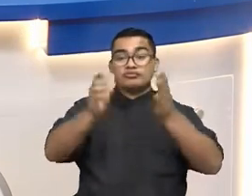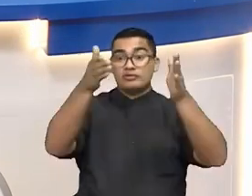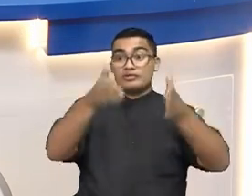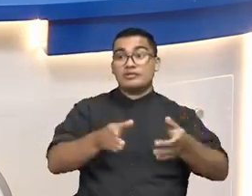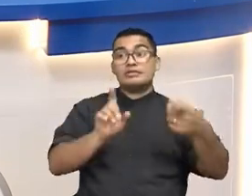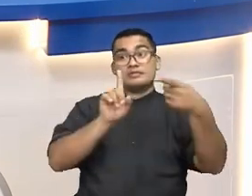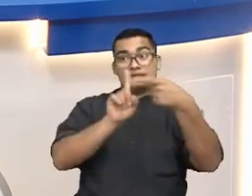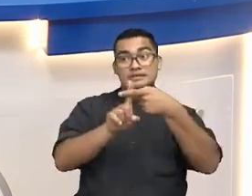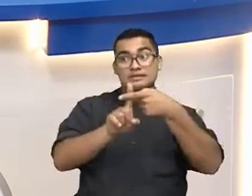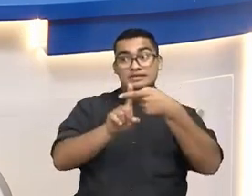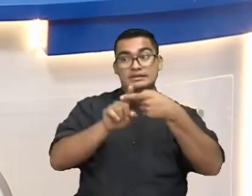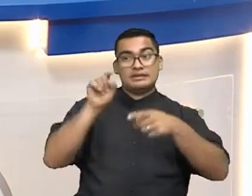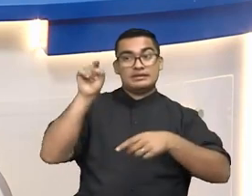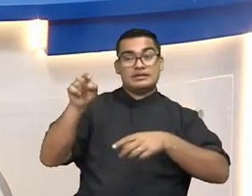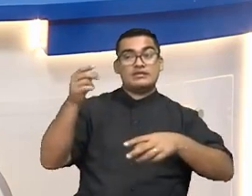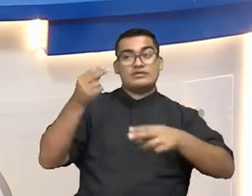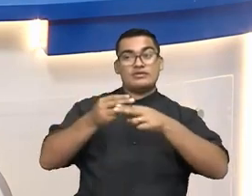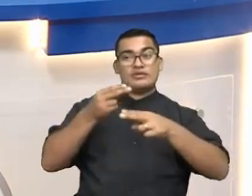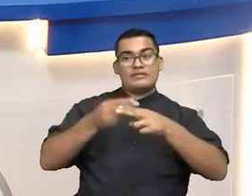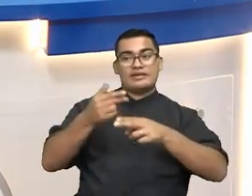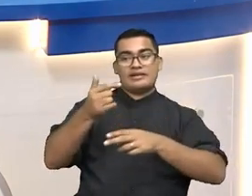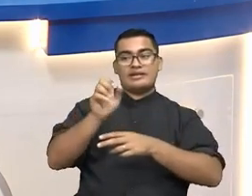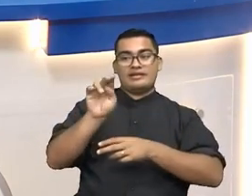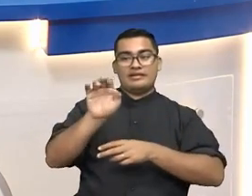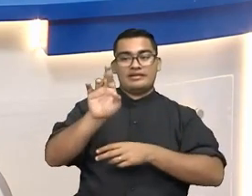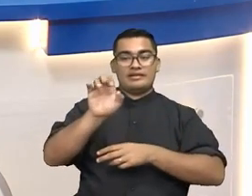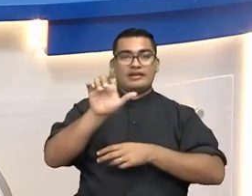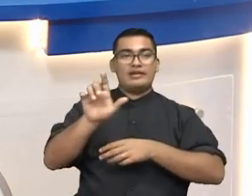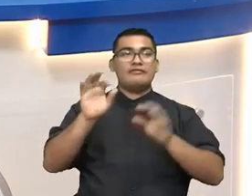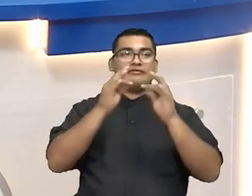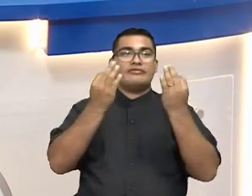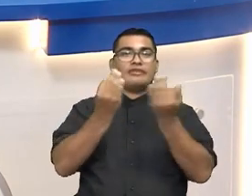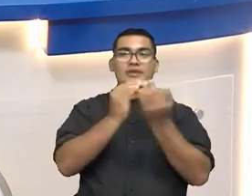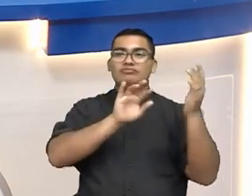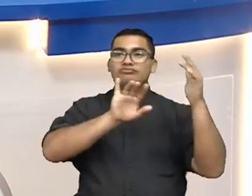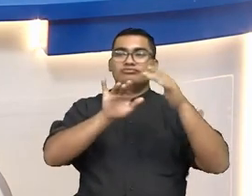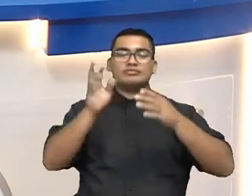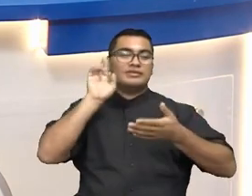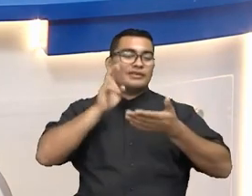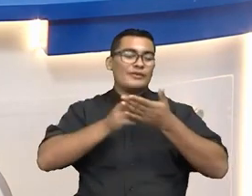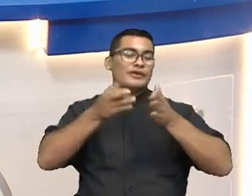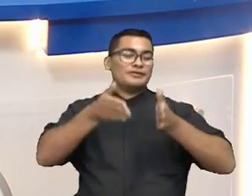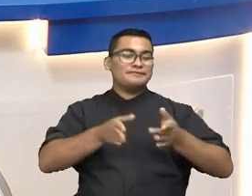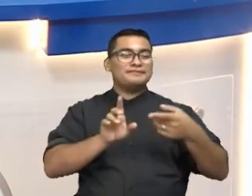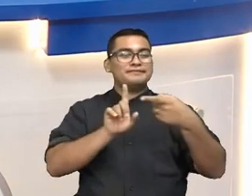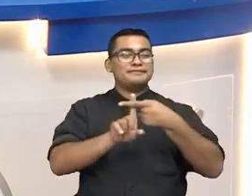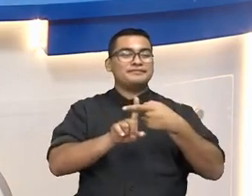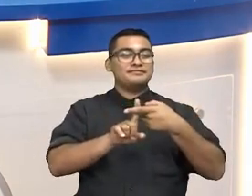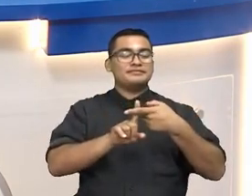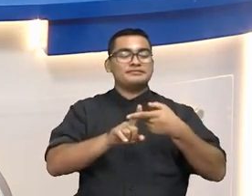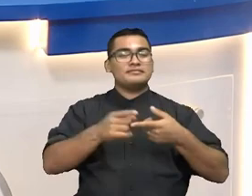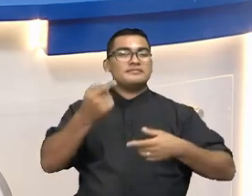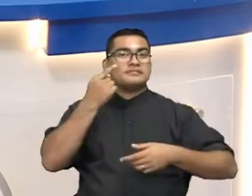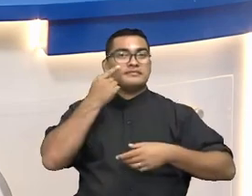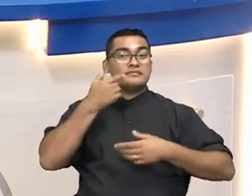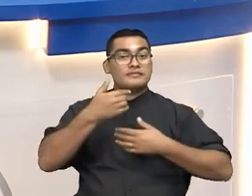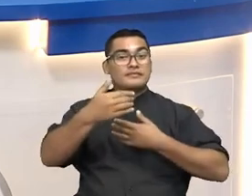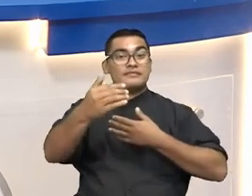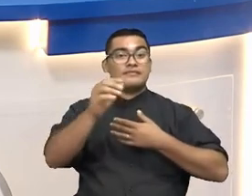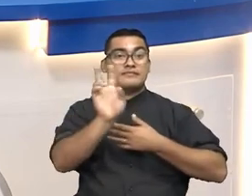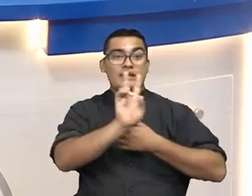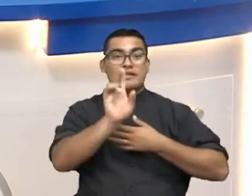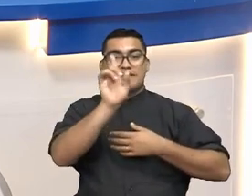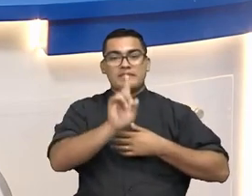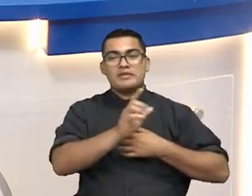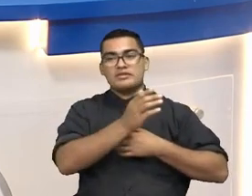Cementerio General para recibir a las familias nicaragüenses que lleguen a recordar a sus fieles difuntos. Este viernes primero y